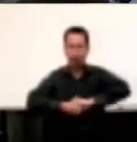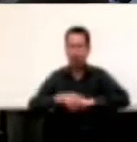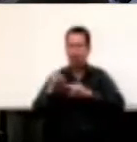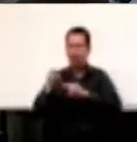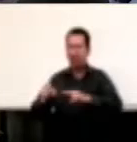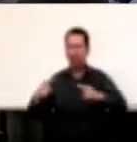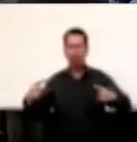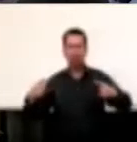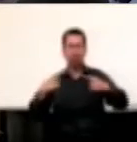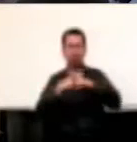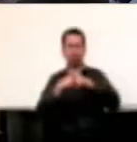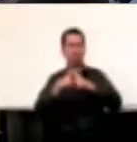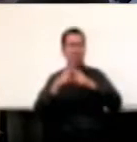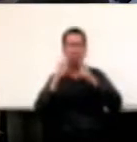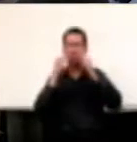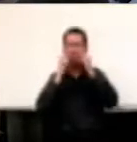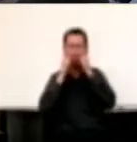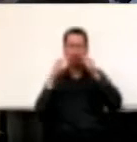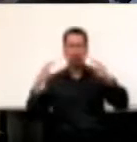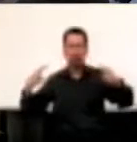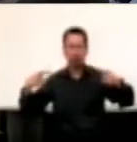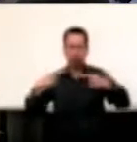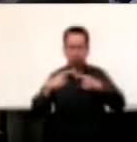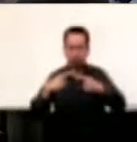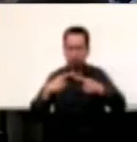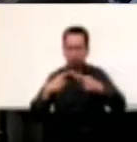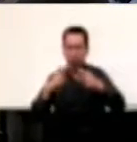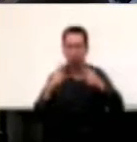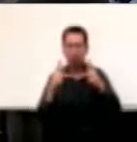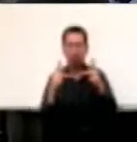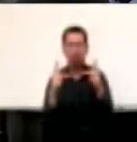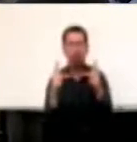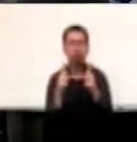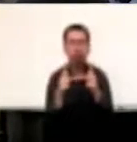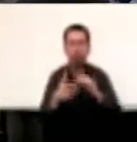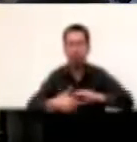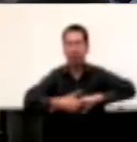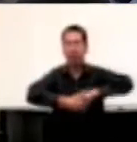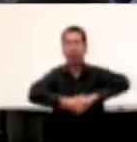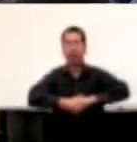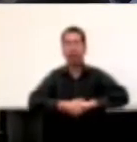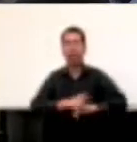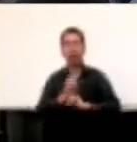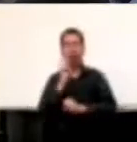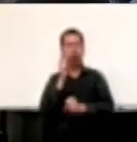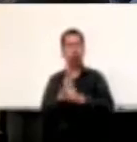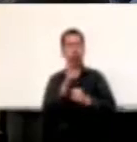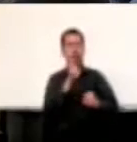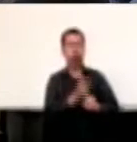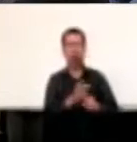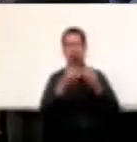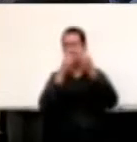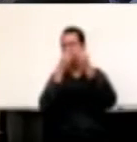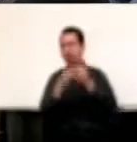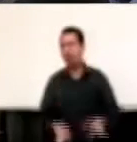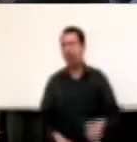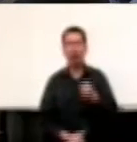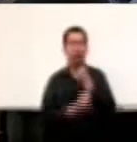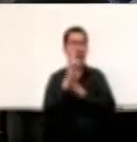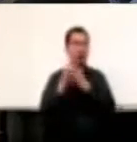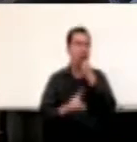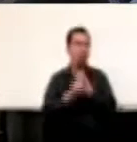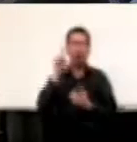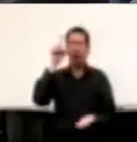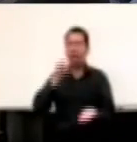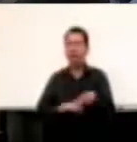digamos partidos totalmente en uno y otro lado del espectro, habían generado quiebres en sus sistemas de partidos. A un lado también escándalos de